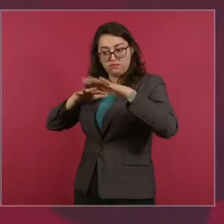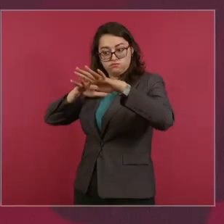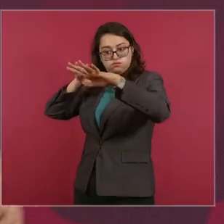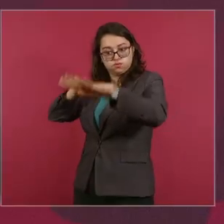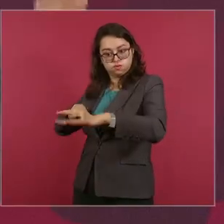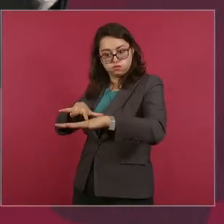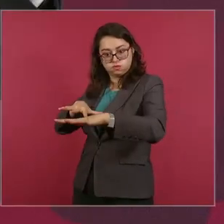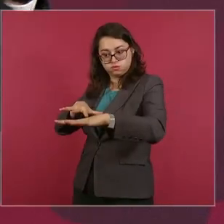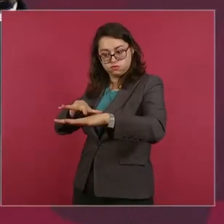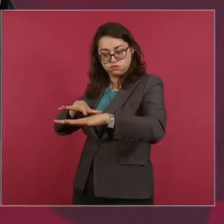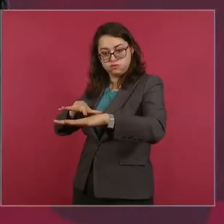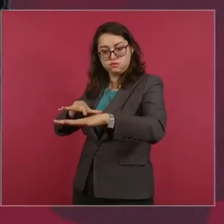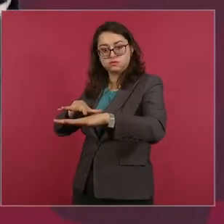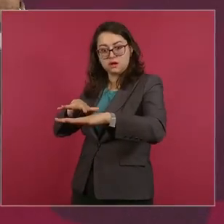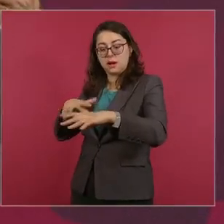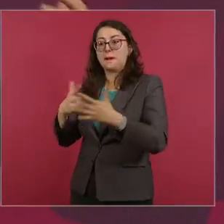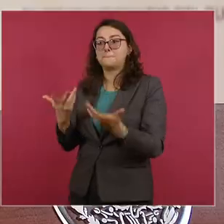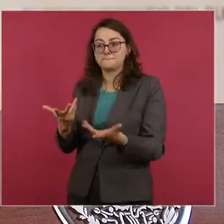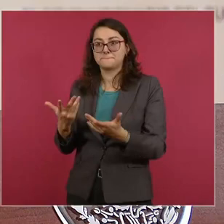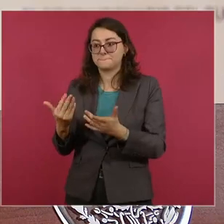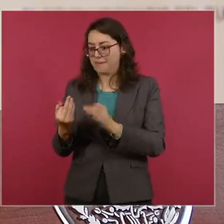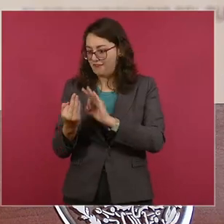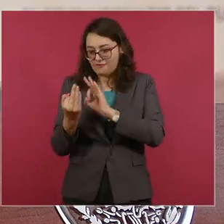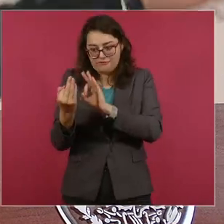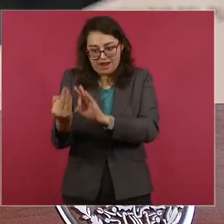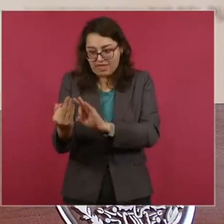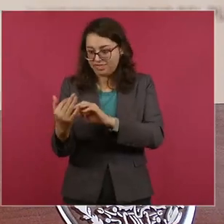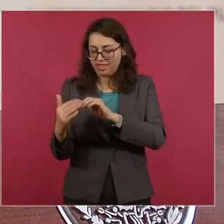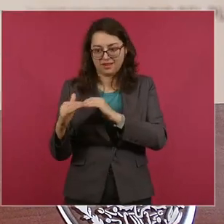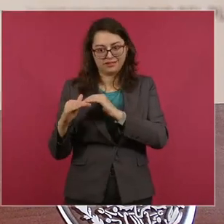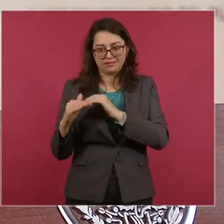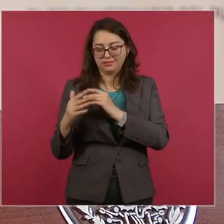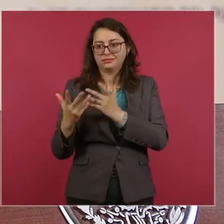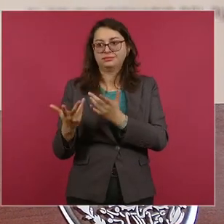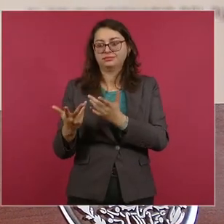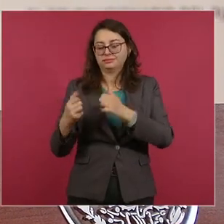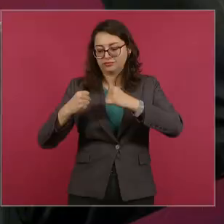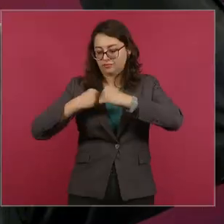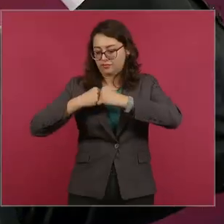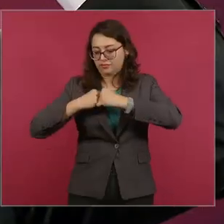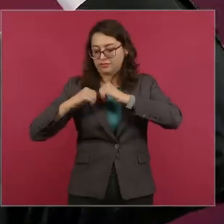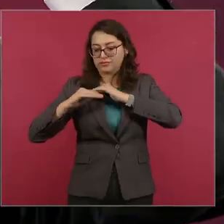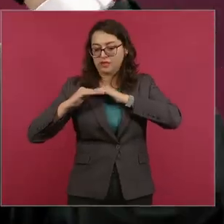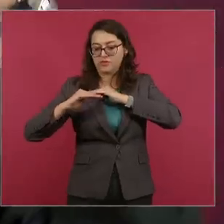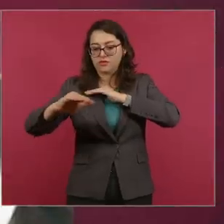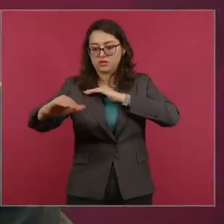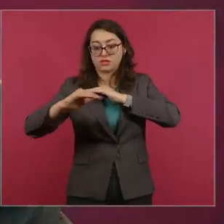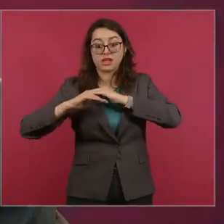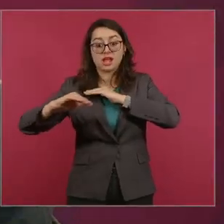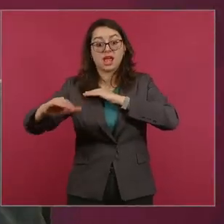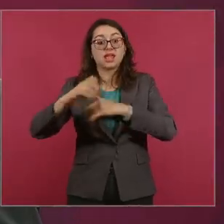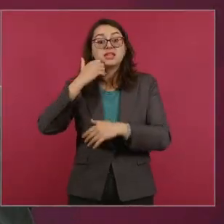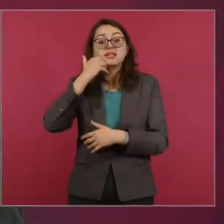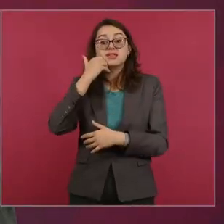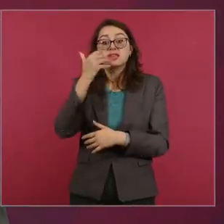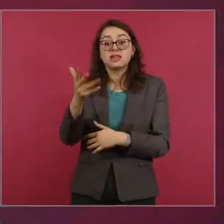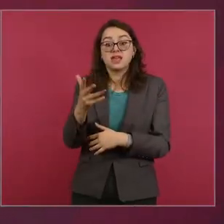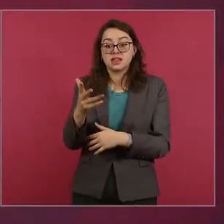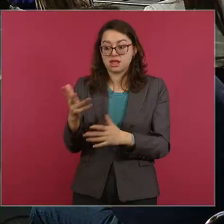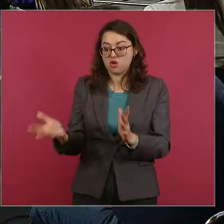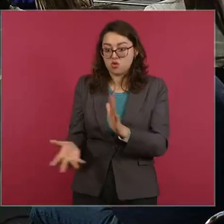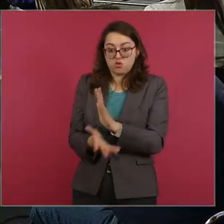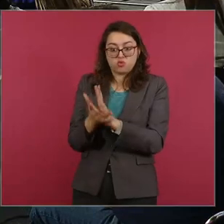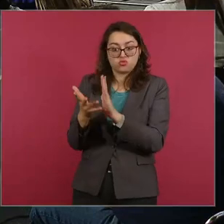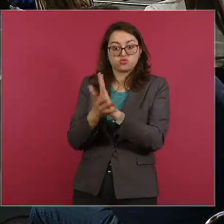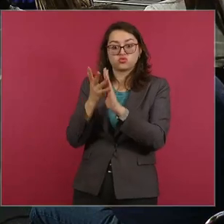que tienen exactamente enfrente otro terreno y ahí se quiere llevar a cabo un desarrollo